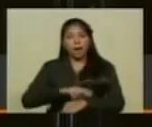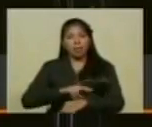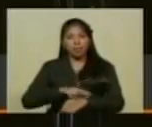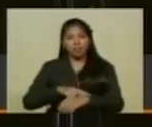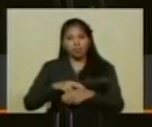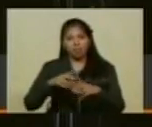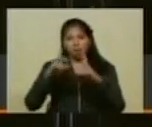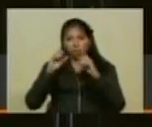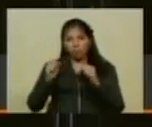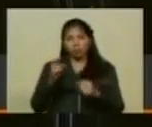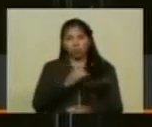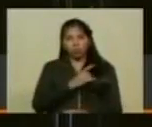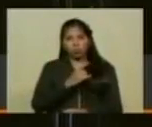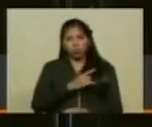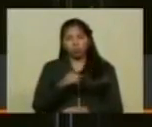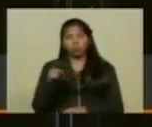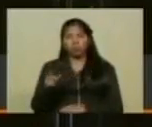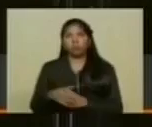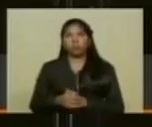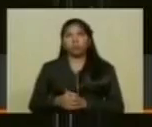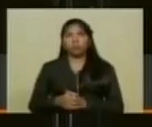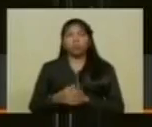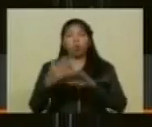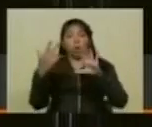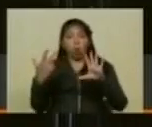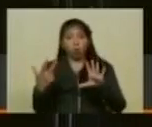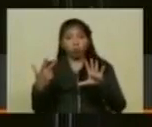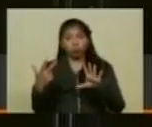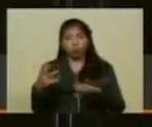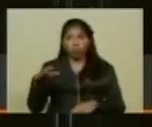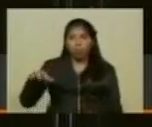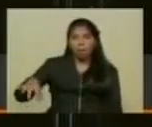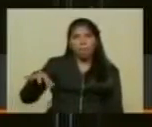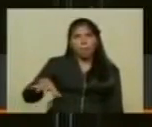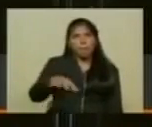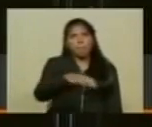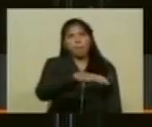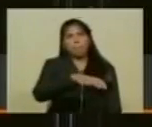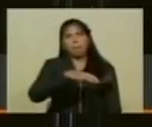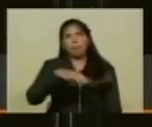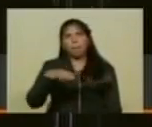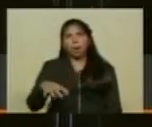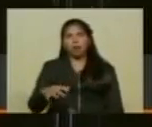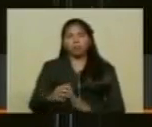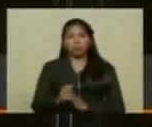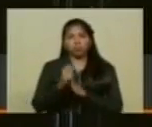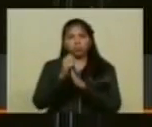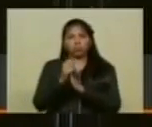Bolivariana, a los comandantes de las 8 regiones de defensa integral,